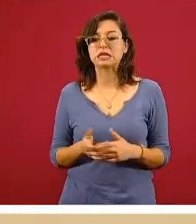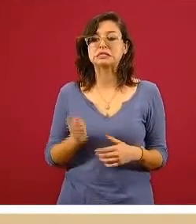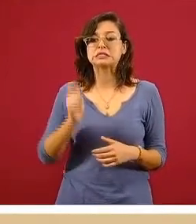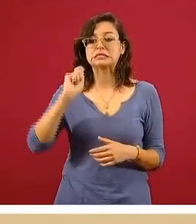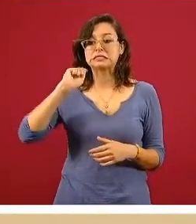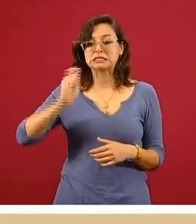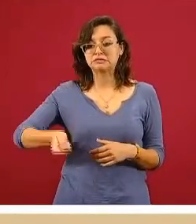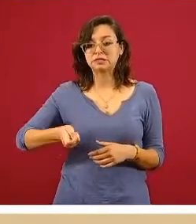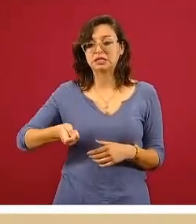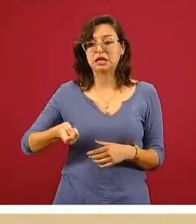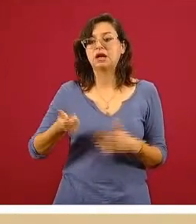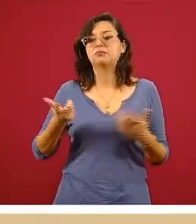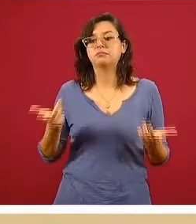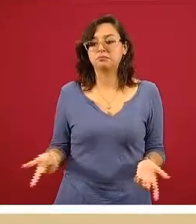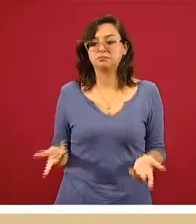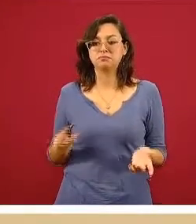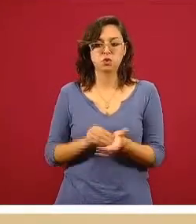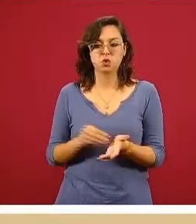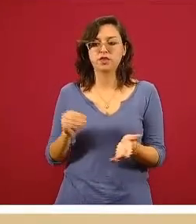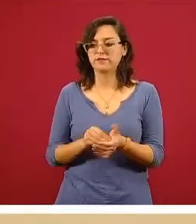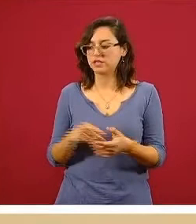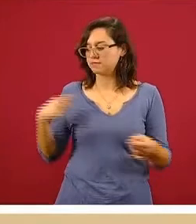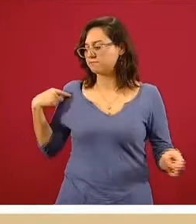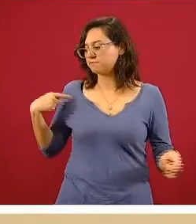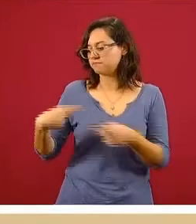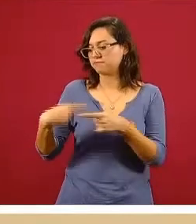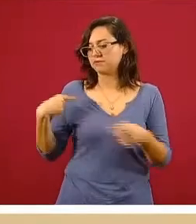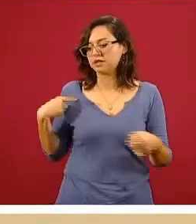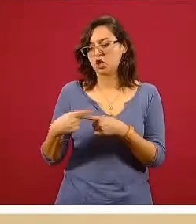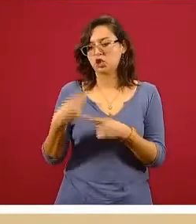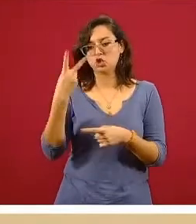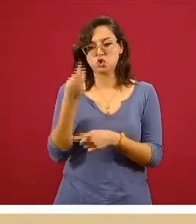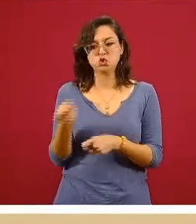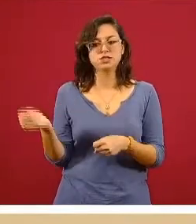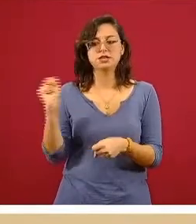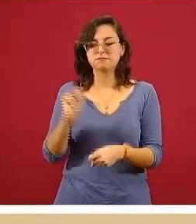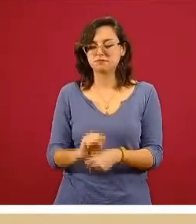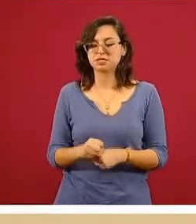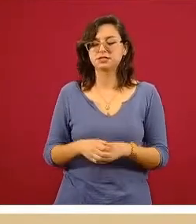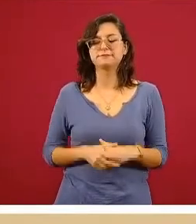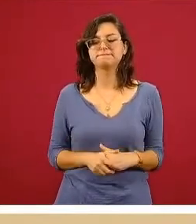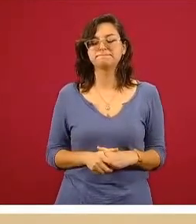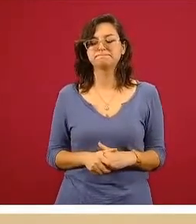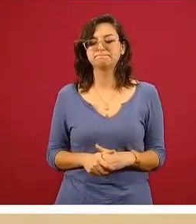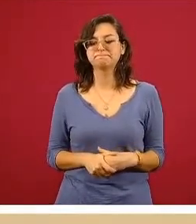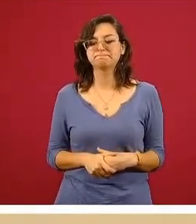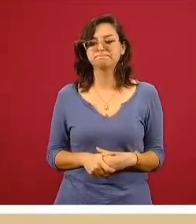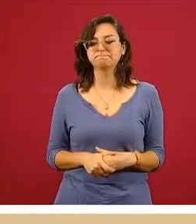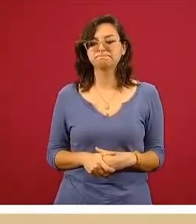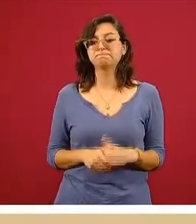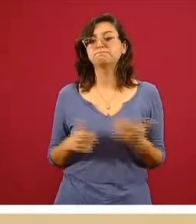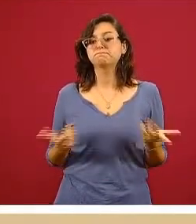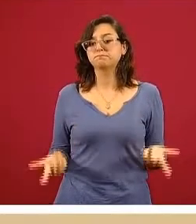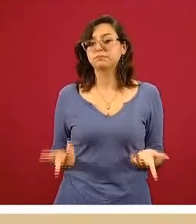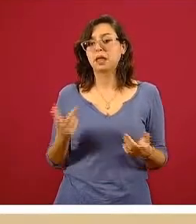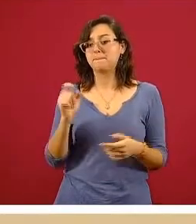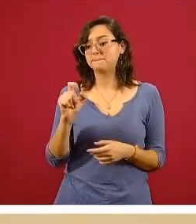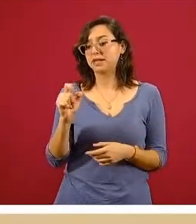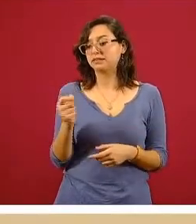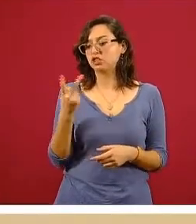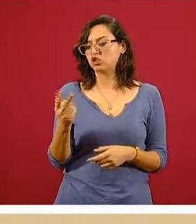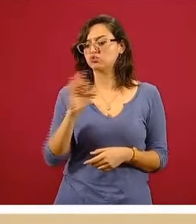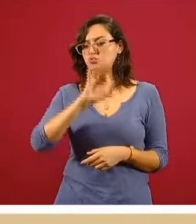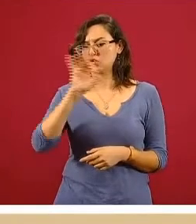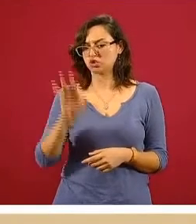epidemia que se ha mantenido presente en las últimas 2 semanas para este estado. Más 22%